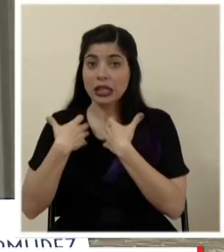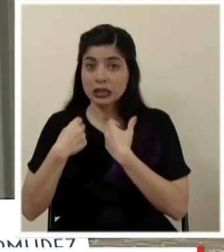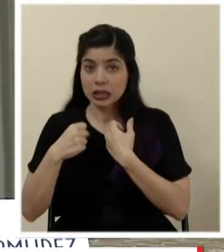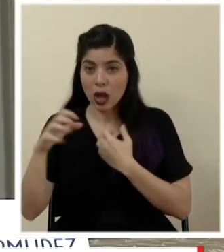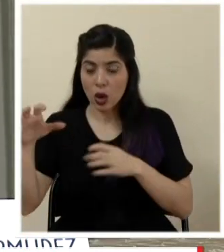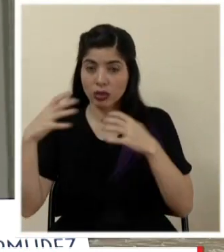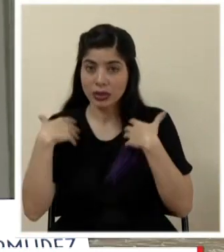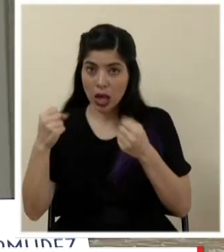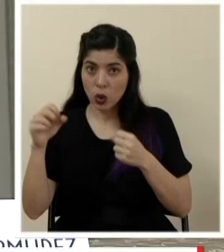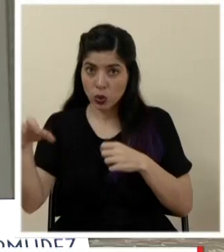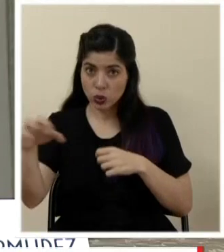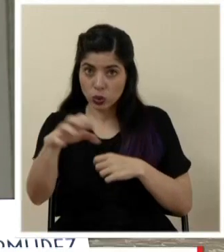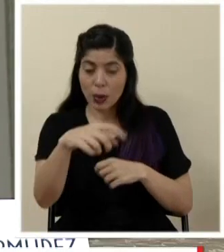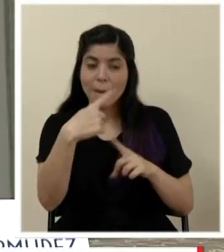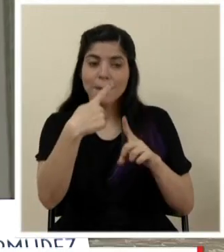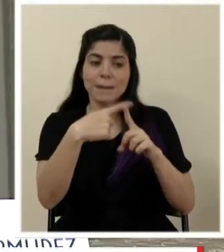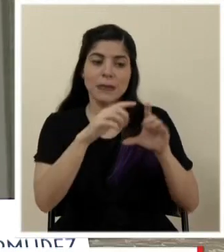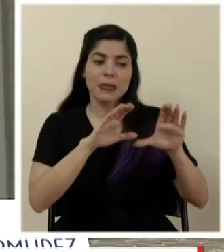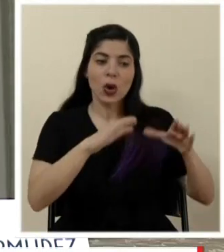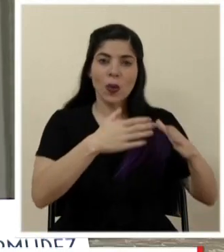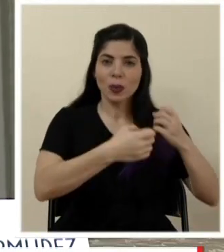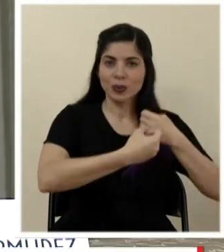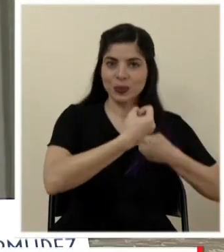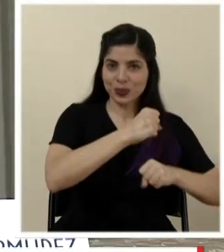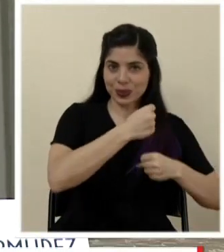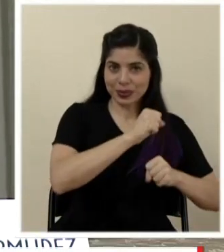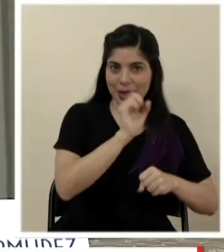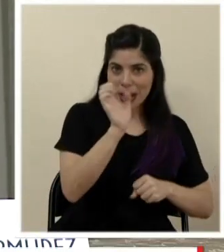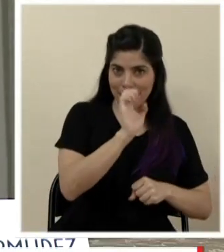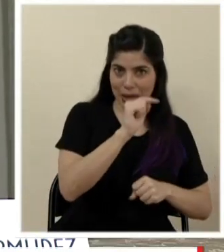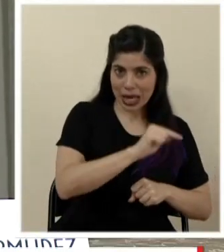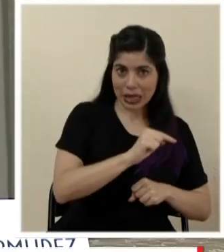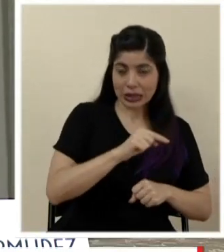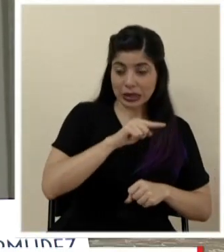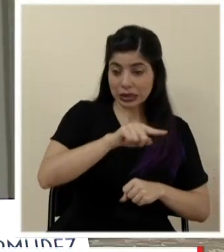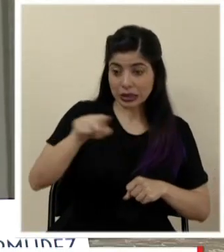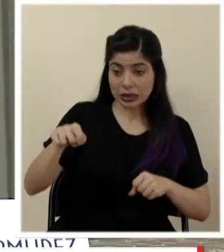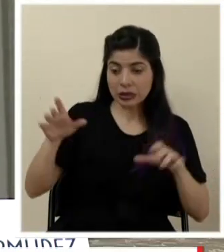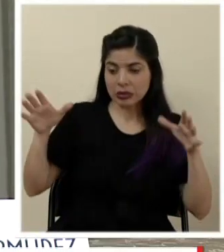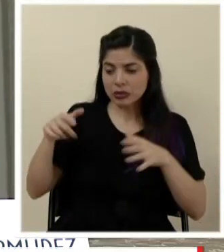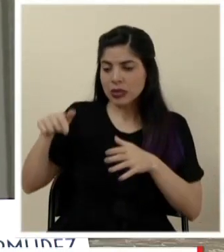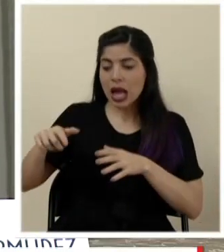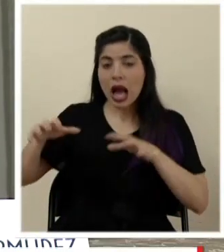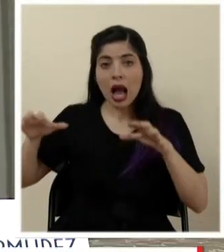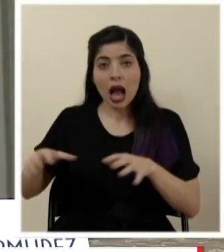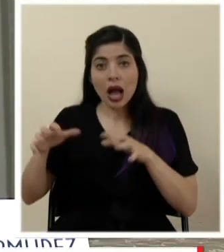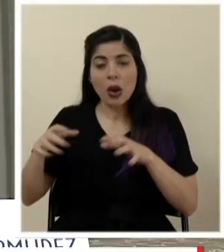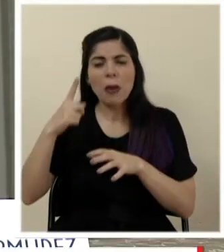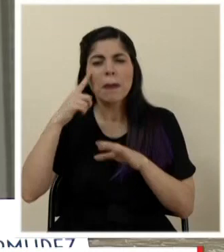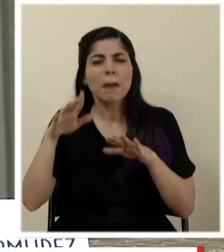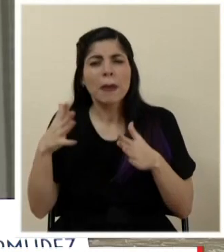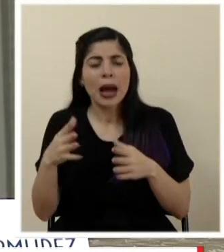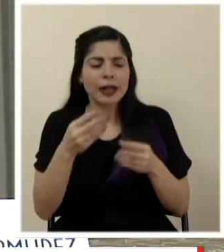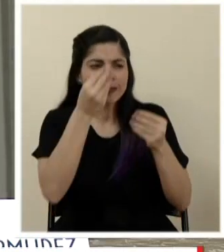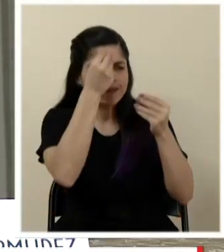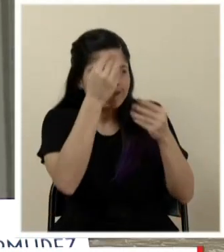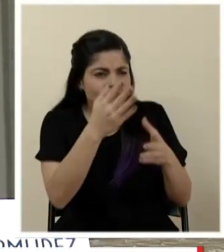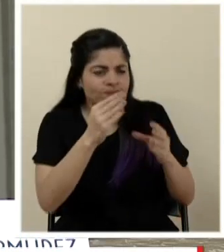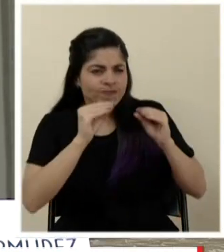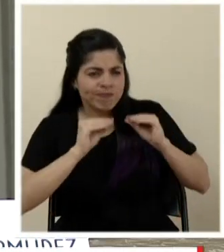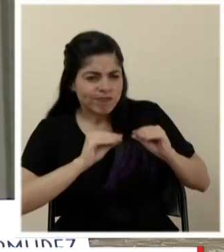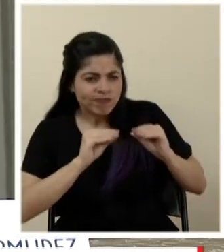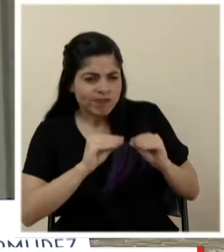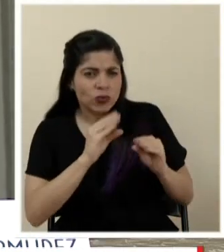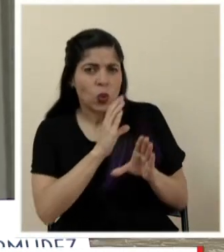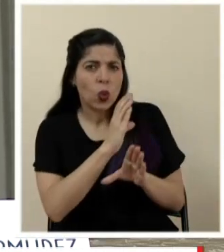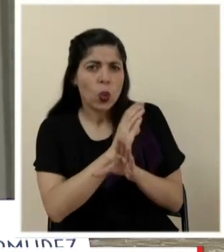también desde todos los comités municipales de emergencias, acciones que van dirigidas a informar, a educar, a